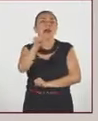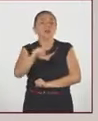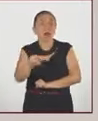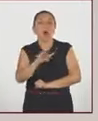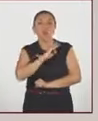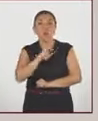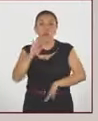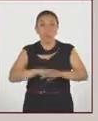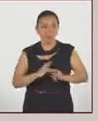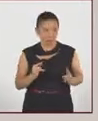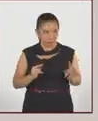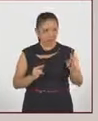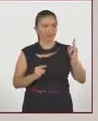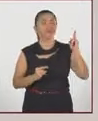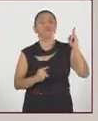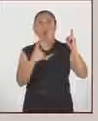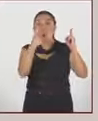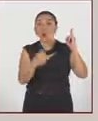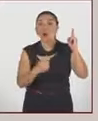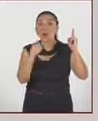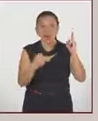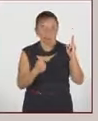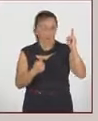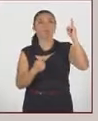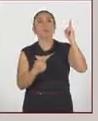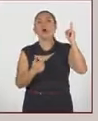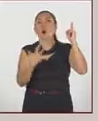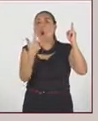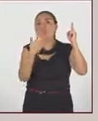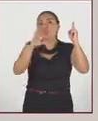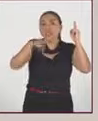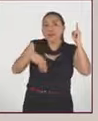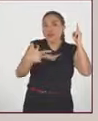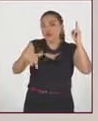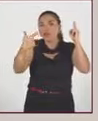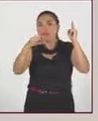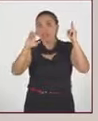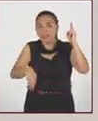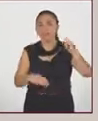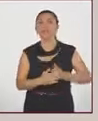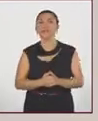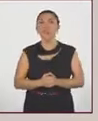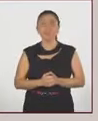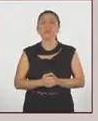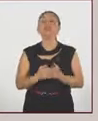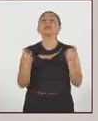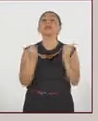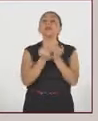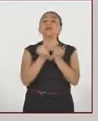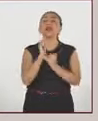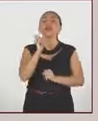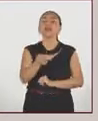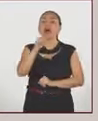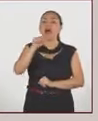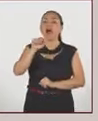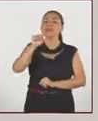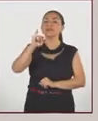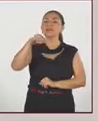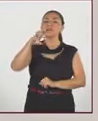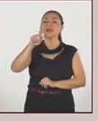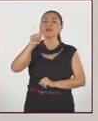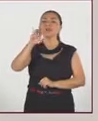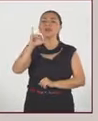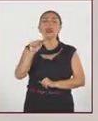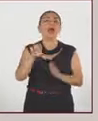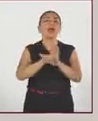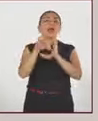12 centímetros en un solo año. Ajá. También la simetría temporal, algunas veces, por ejemplo, nos